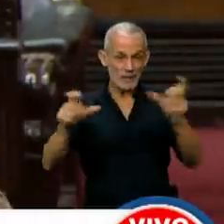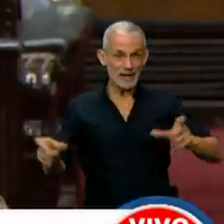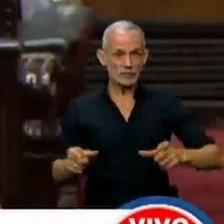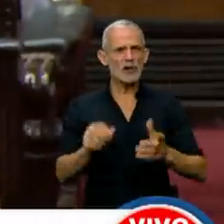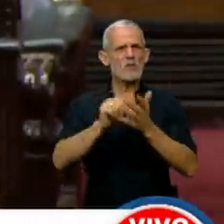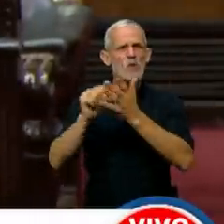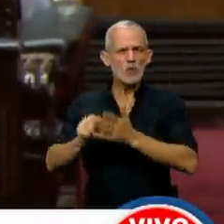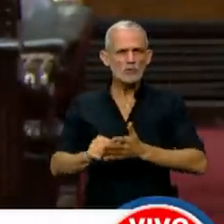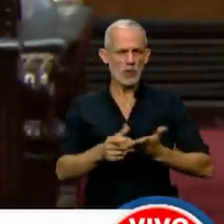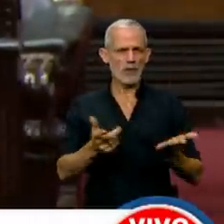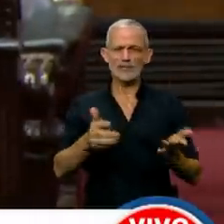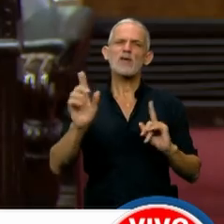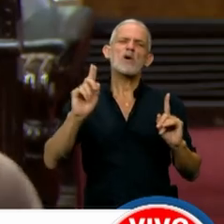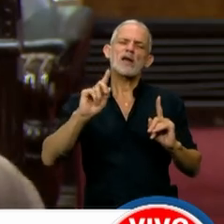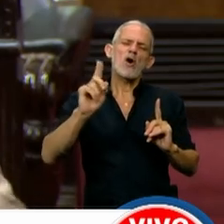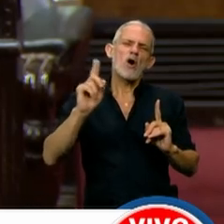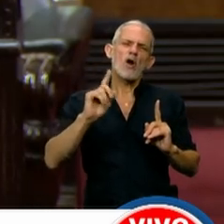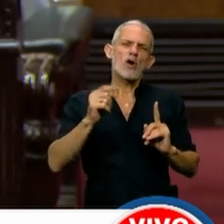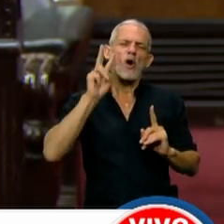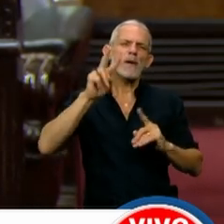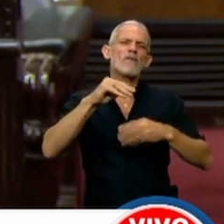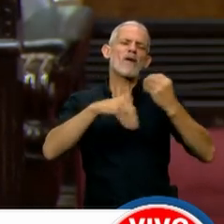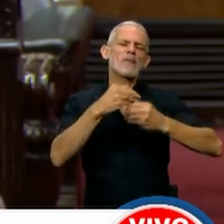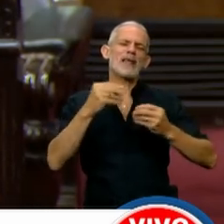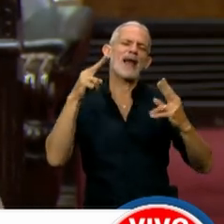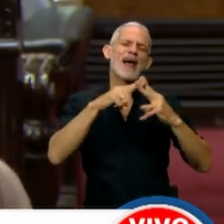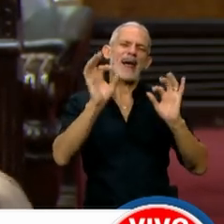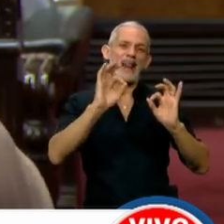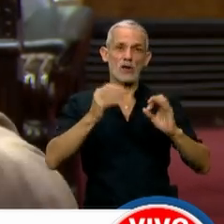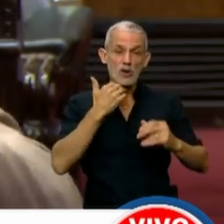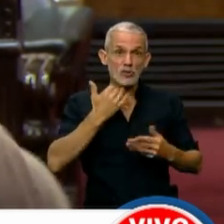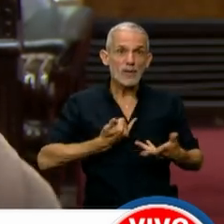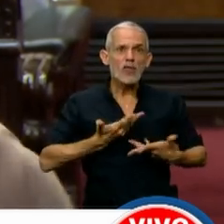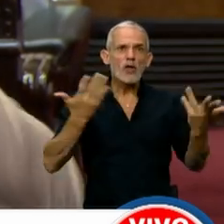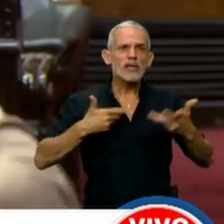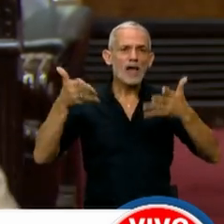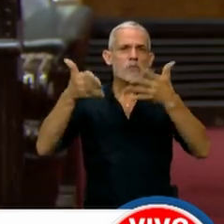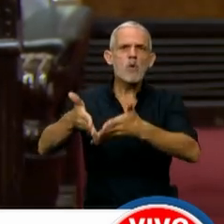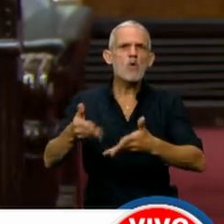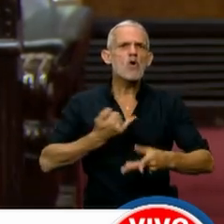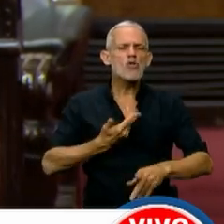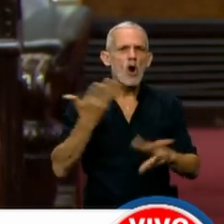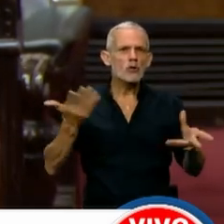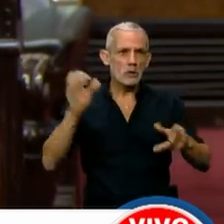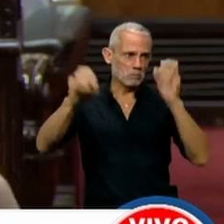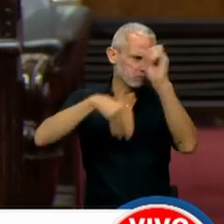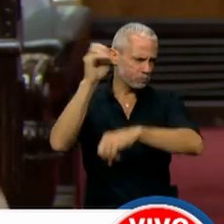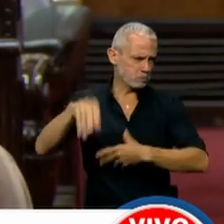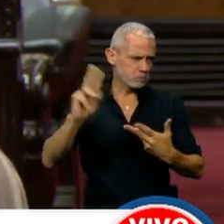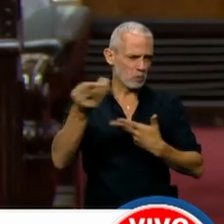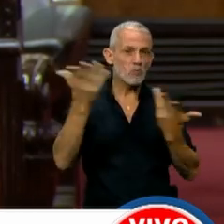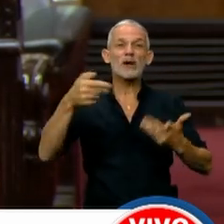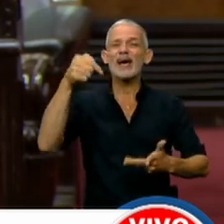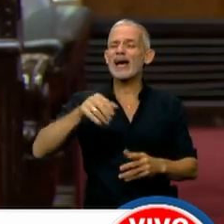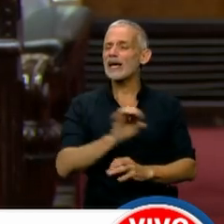muchos países que no es que no pudieron ver a su familiar que no saben dónde está enterrado hoy en día y acá